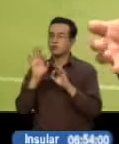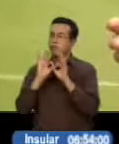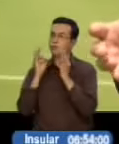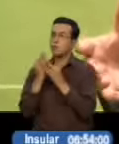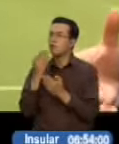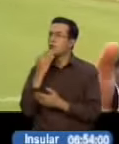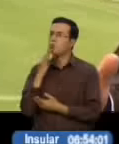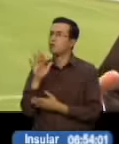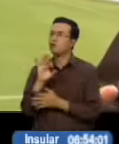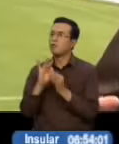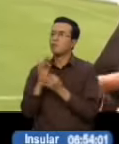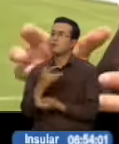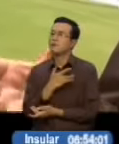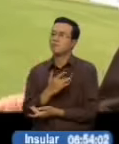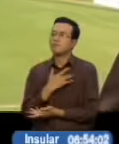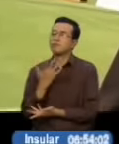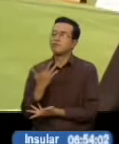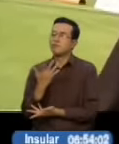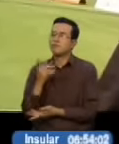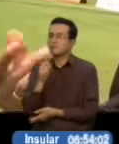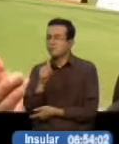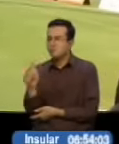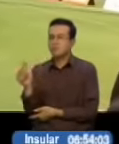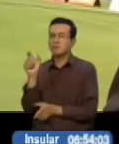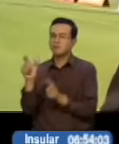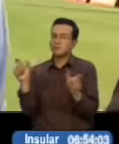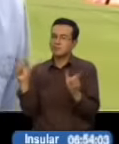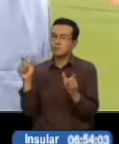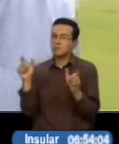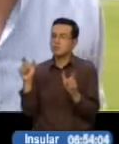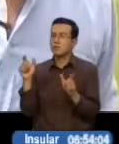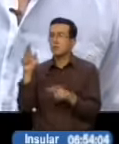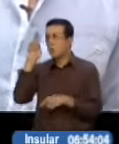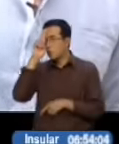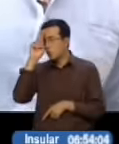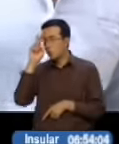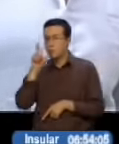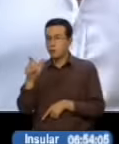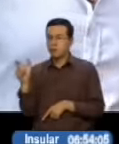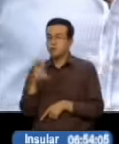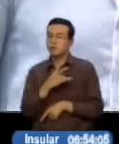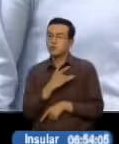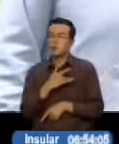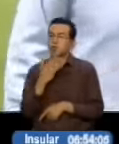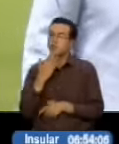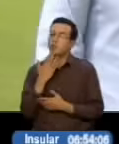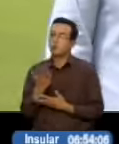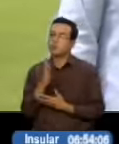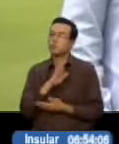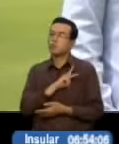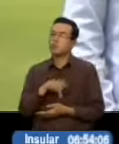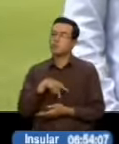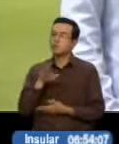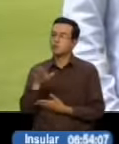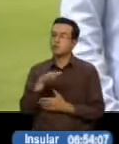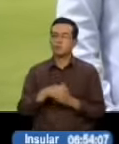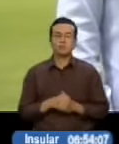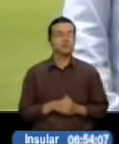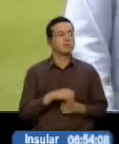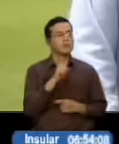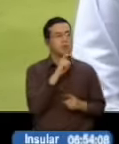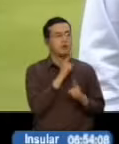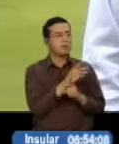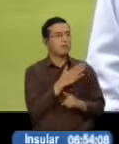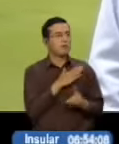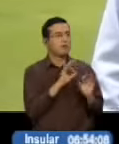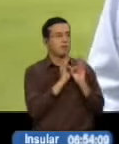¿Cómo ha recibido su familia, los más cercanos, la gente que quizás en Uruguay también, el momento personal de Pablo Repeto? Sí, no, mi